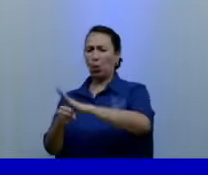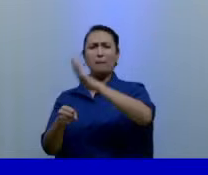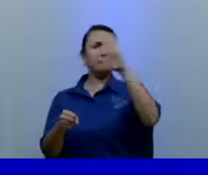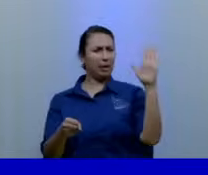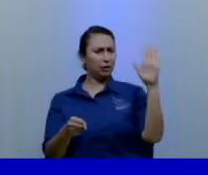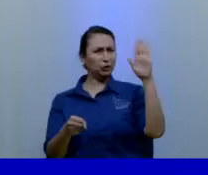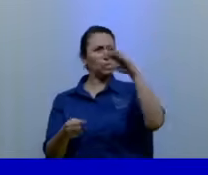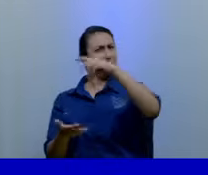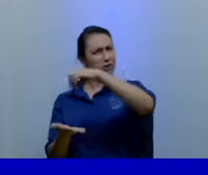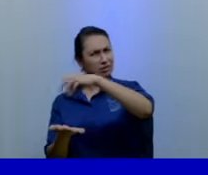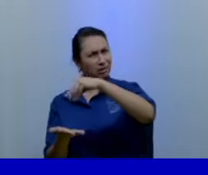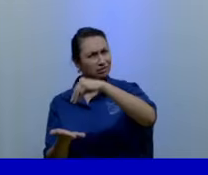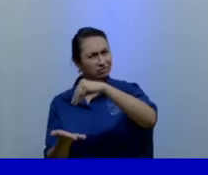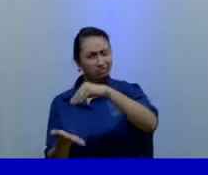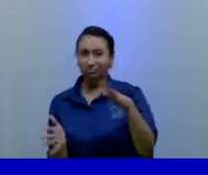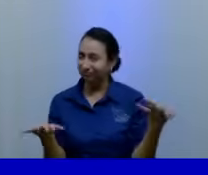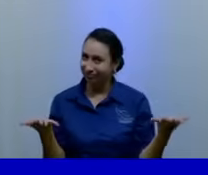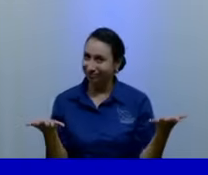Hermano, perdóneme, pero